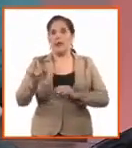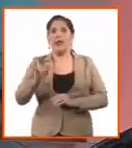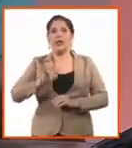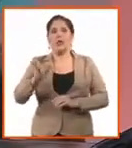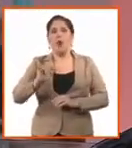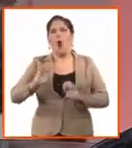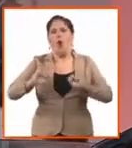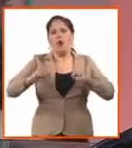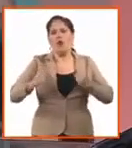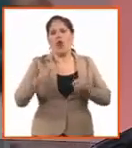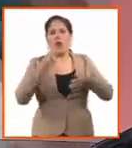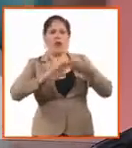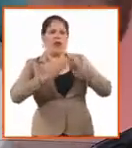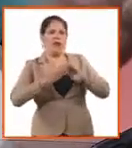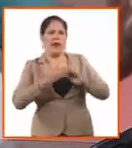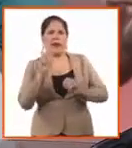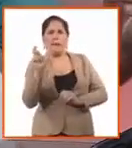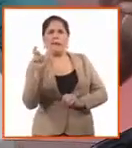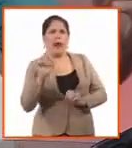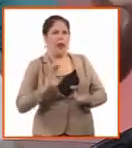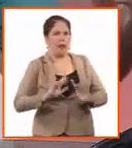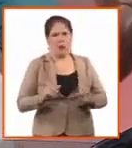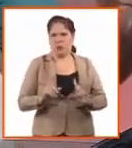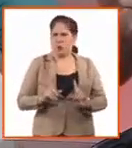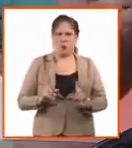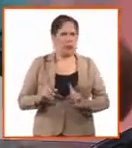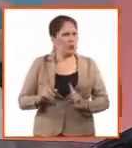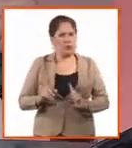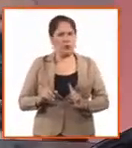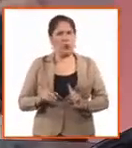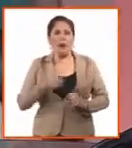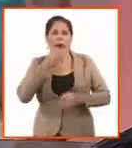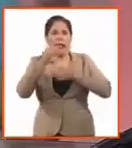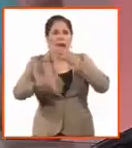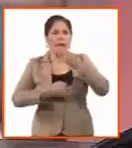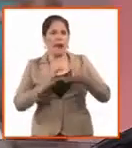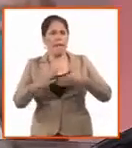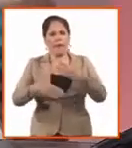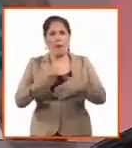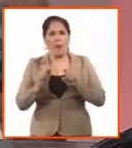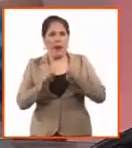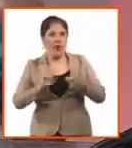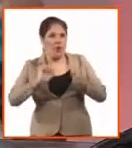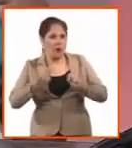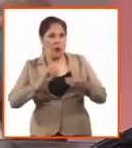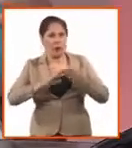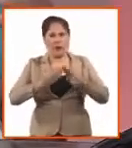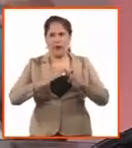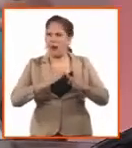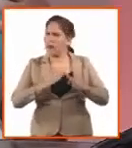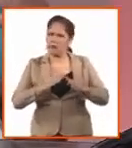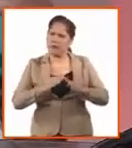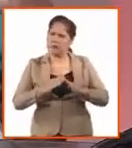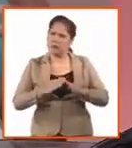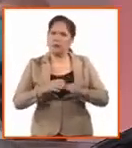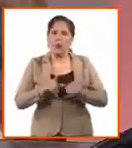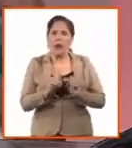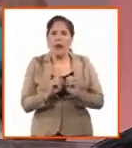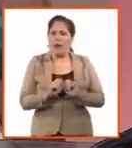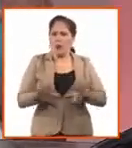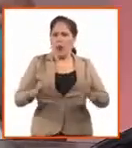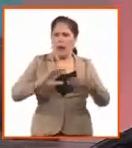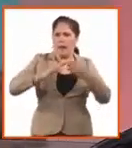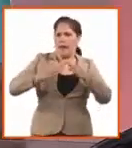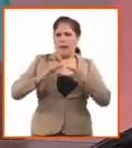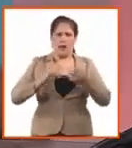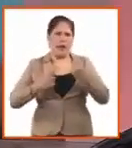prácticamente que para enunciar determinadas problemáticas y es un punto importante pero